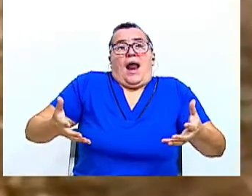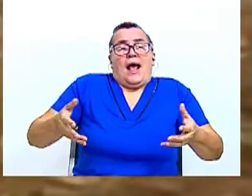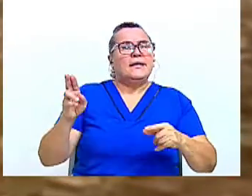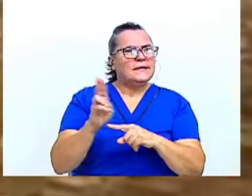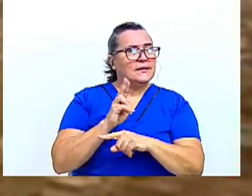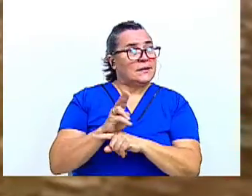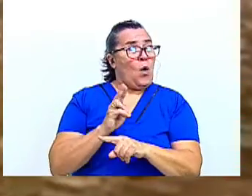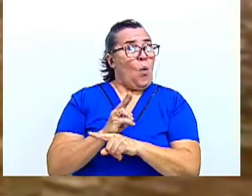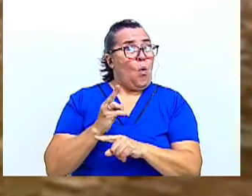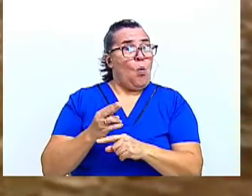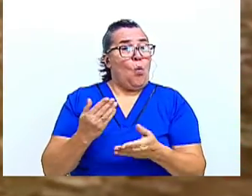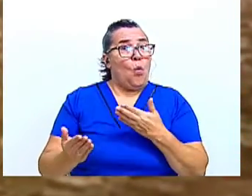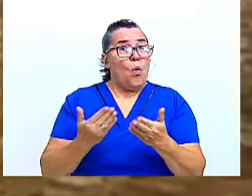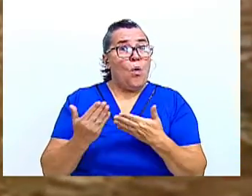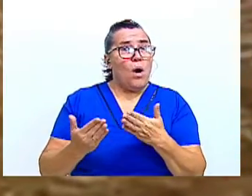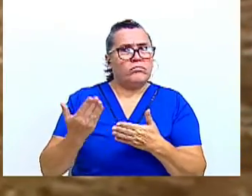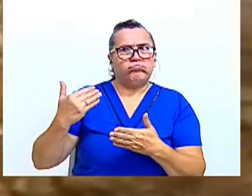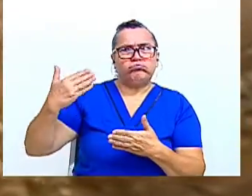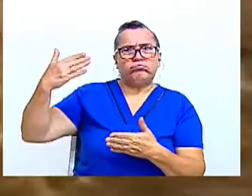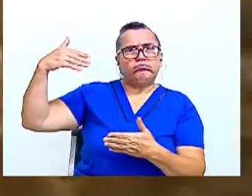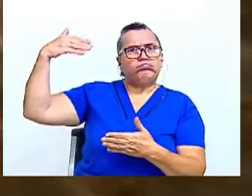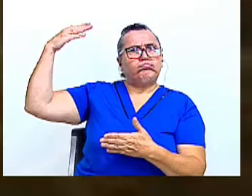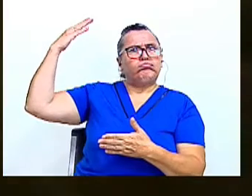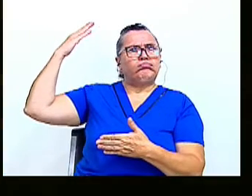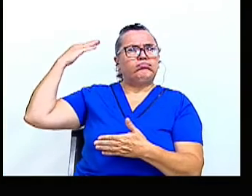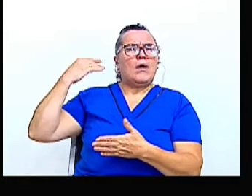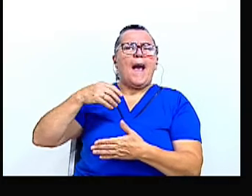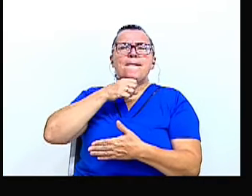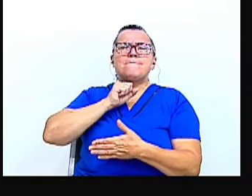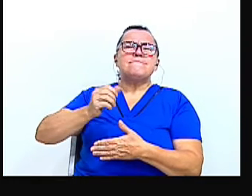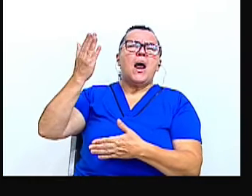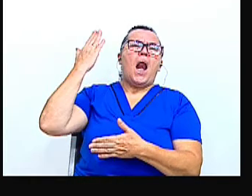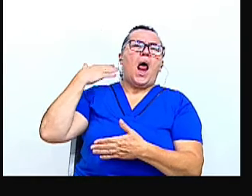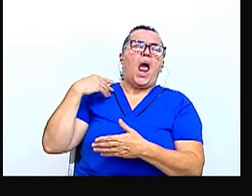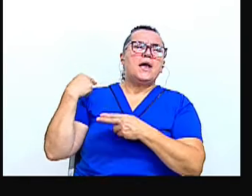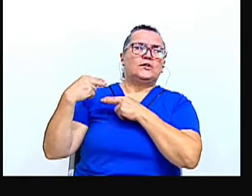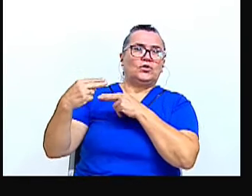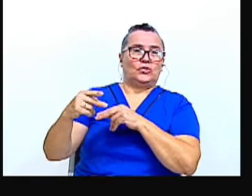utilización es probable que se remonte a la prehistoria.